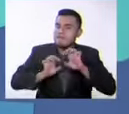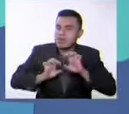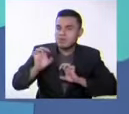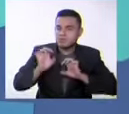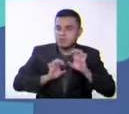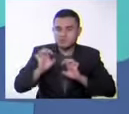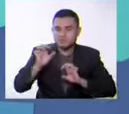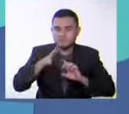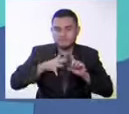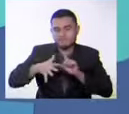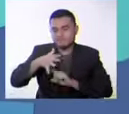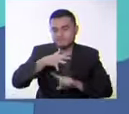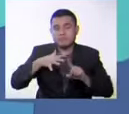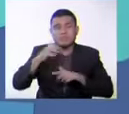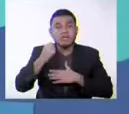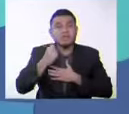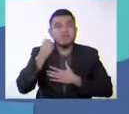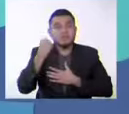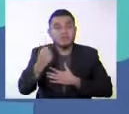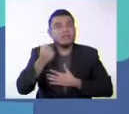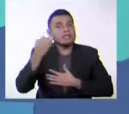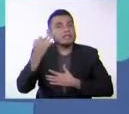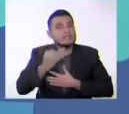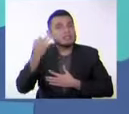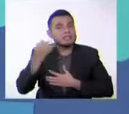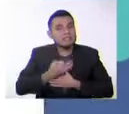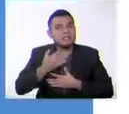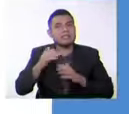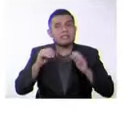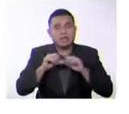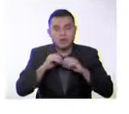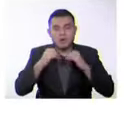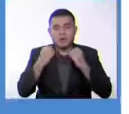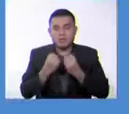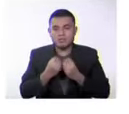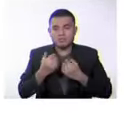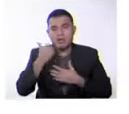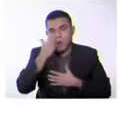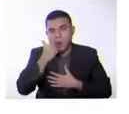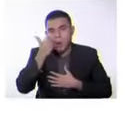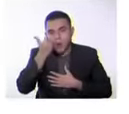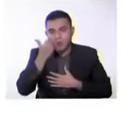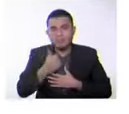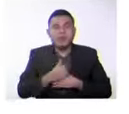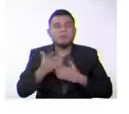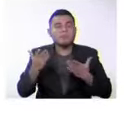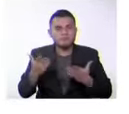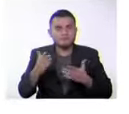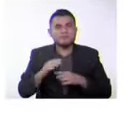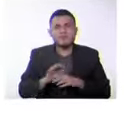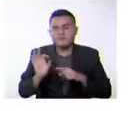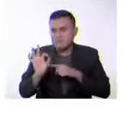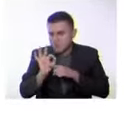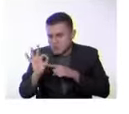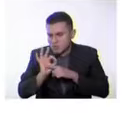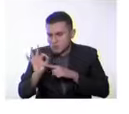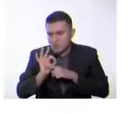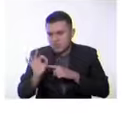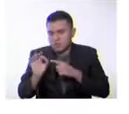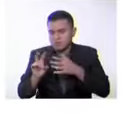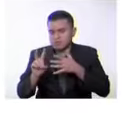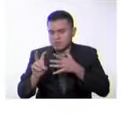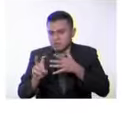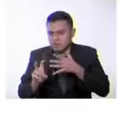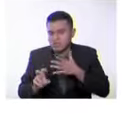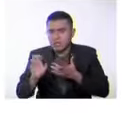torno a la importancia y la necesidad de la organización de los jóvenes, pero en función de los elementos del ecologismo.